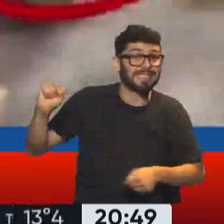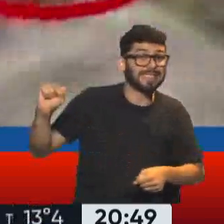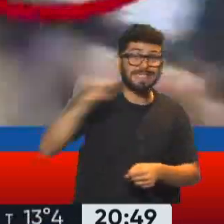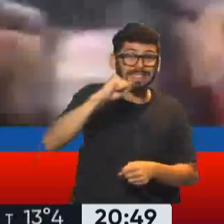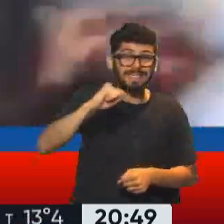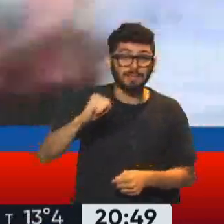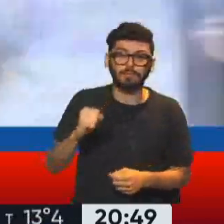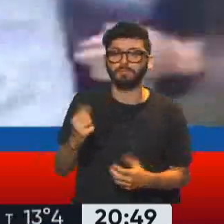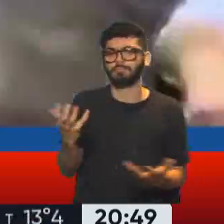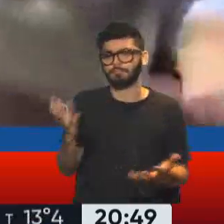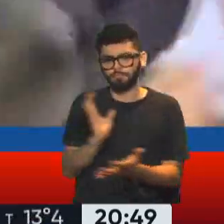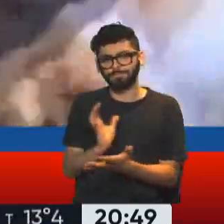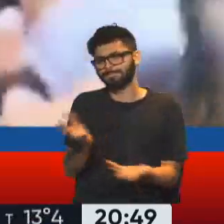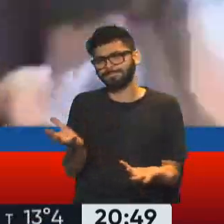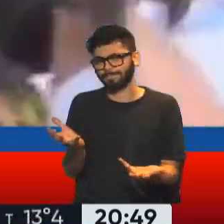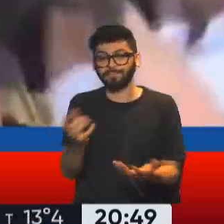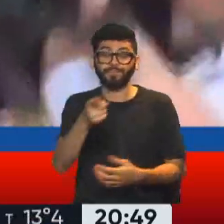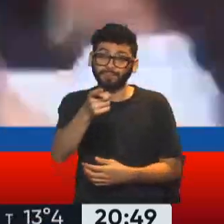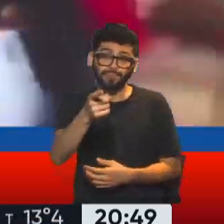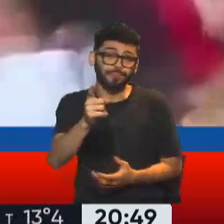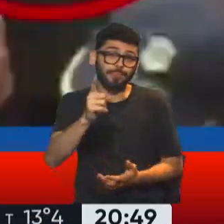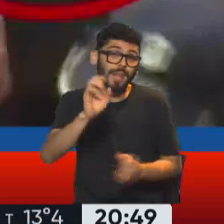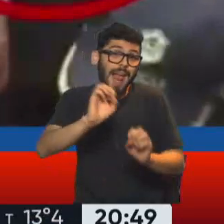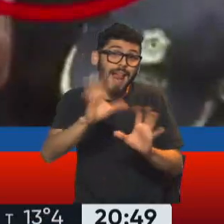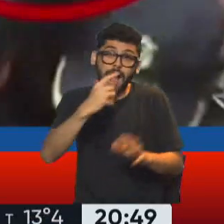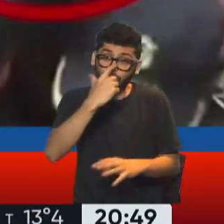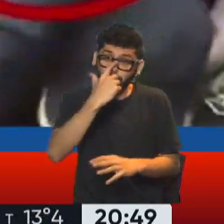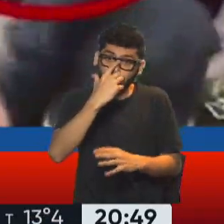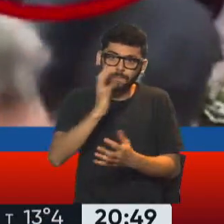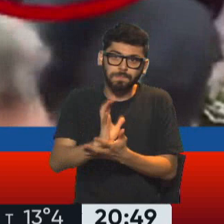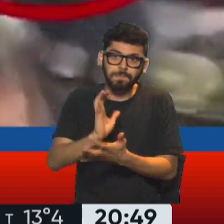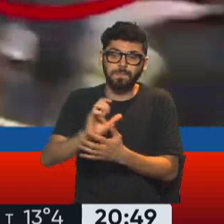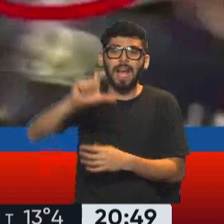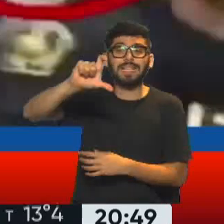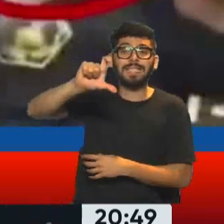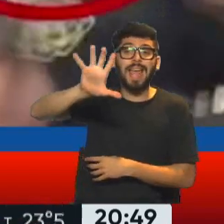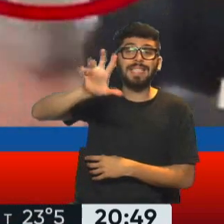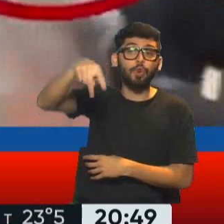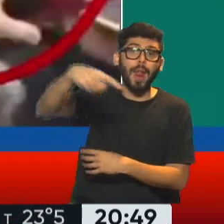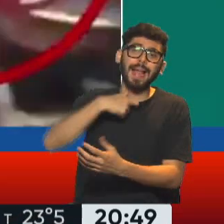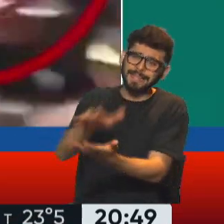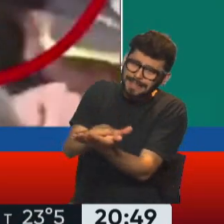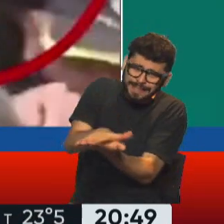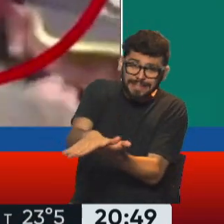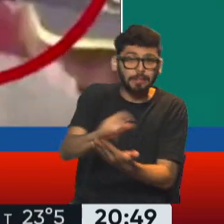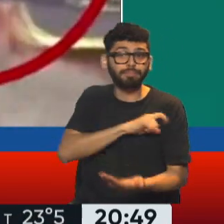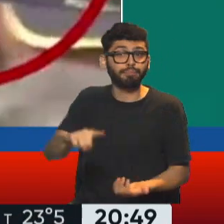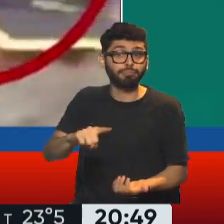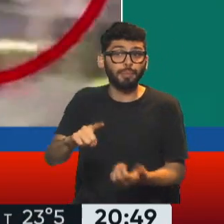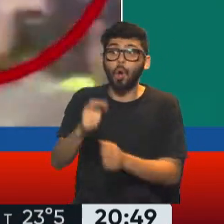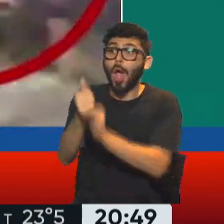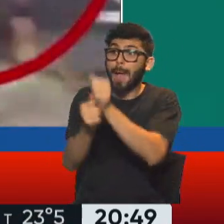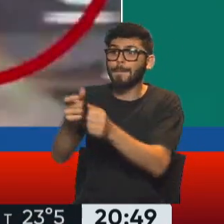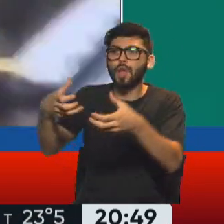da trabajo, pero estamos lo busca y lo saca. Estamos viendo para claramente que tirarlo. no pudo terminar con C5N como quería, que no pudo quedarse con las empresas